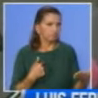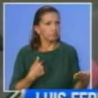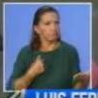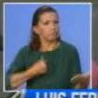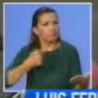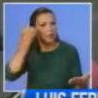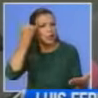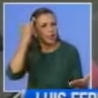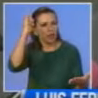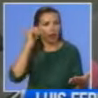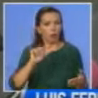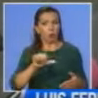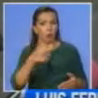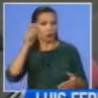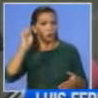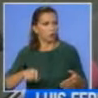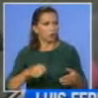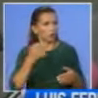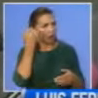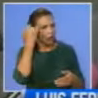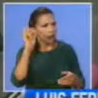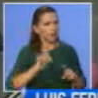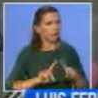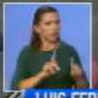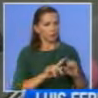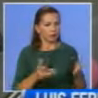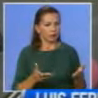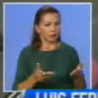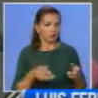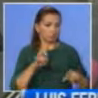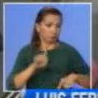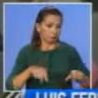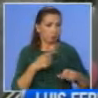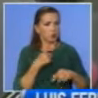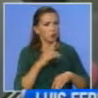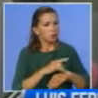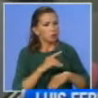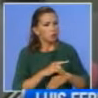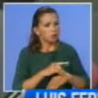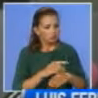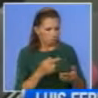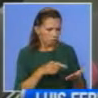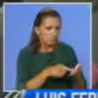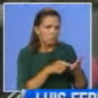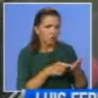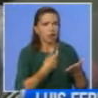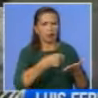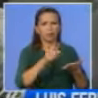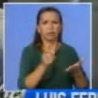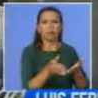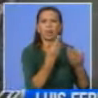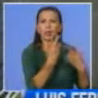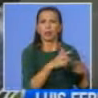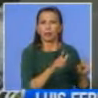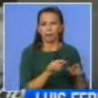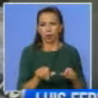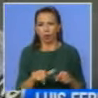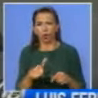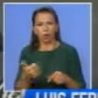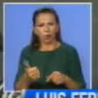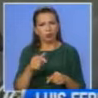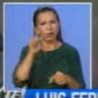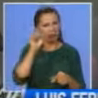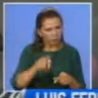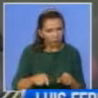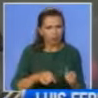artículo 146, el juez, para liberar a médicos que deberían ir a la cárcel y para sancionar y encarcelar a médicos que